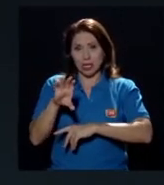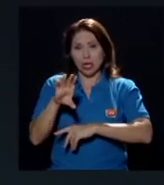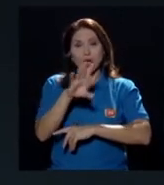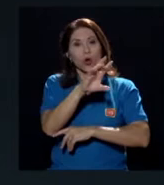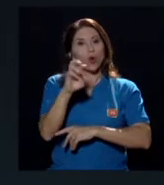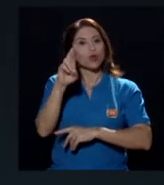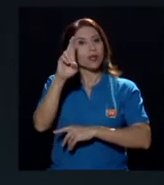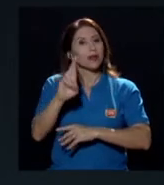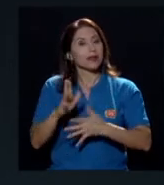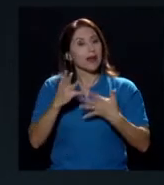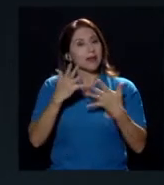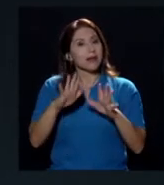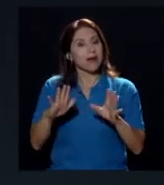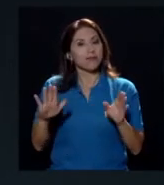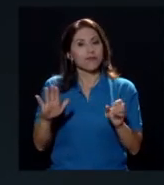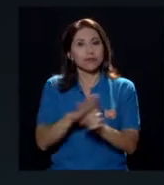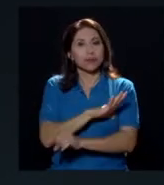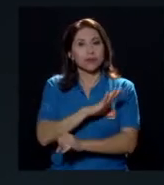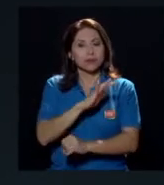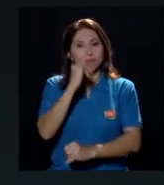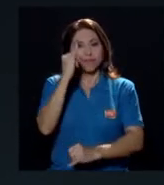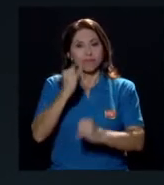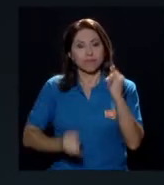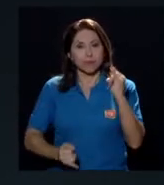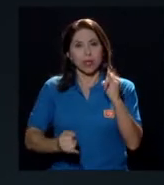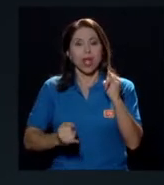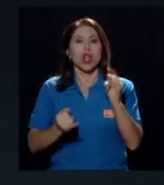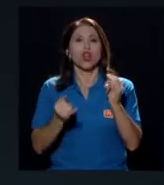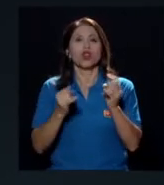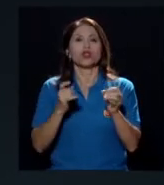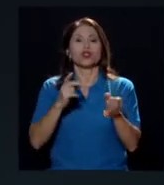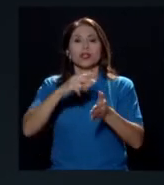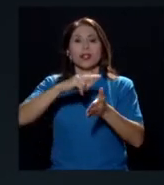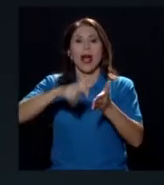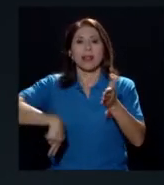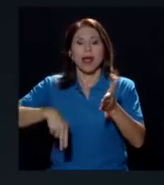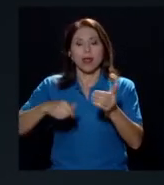los tratados con todos los países del NAFTA, o sea,